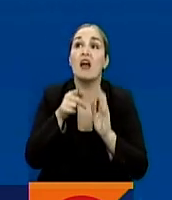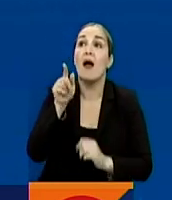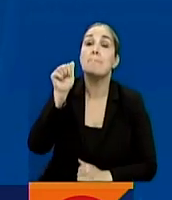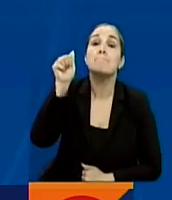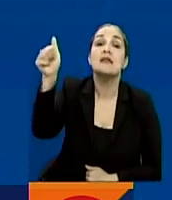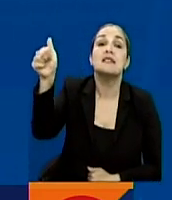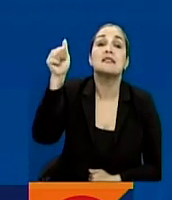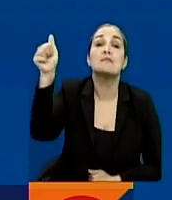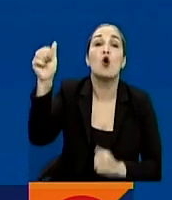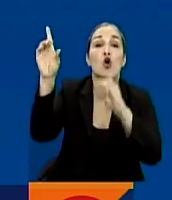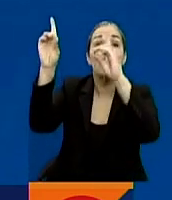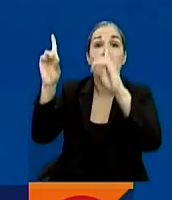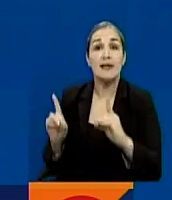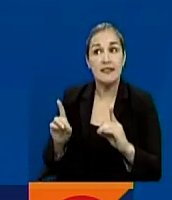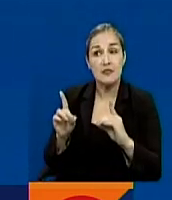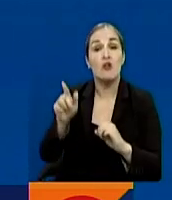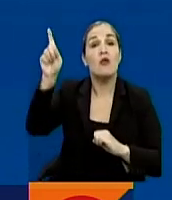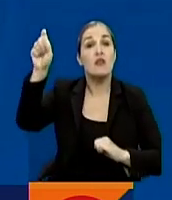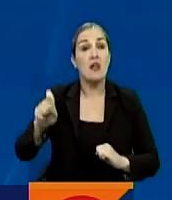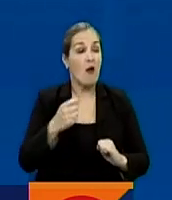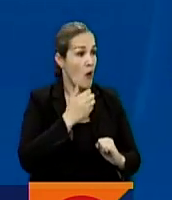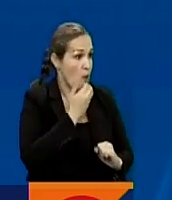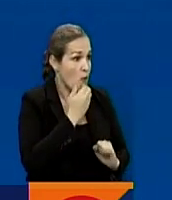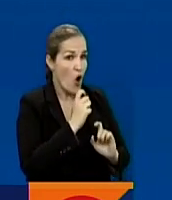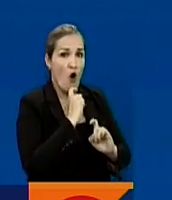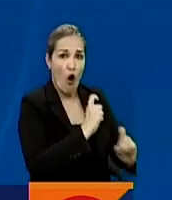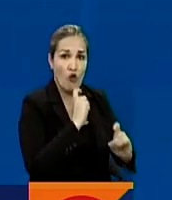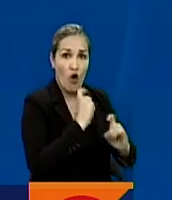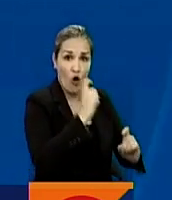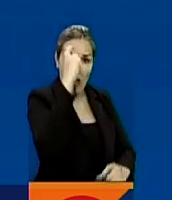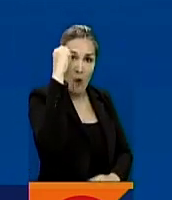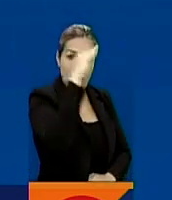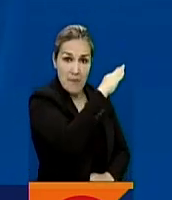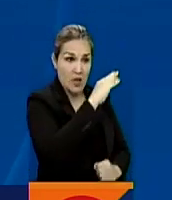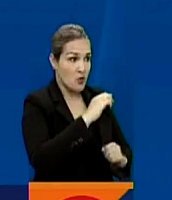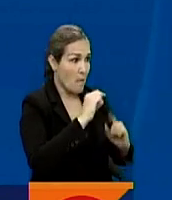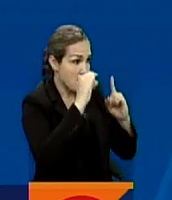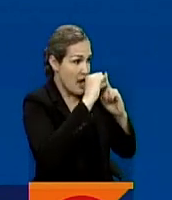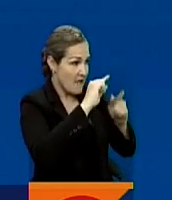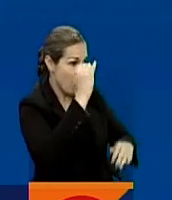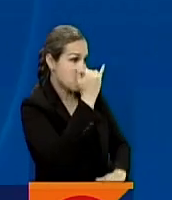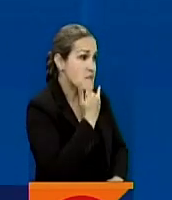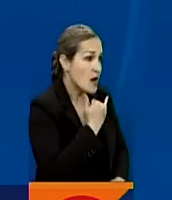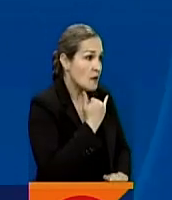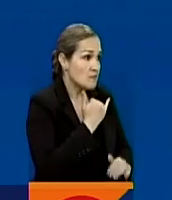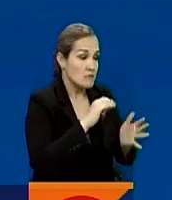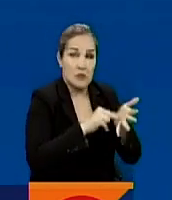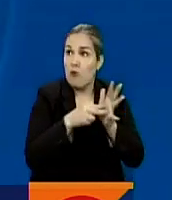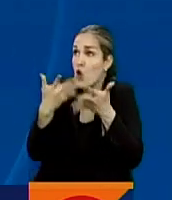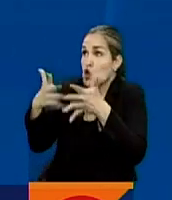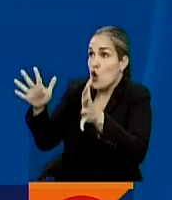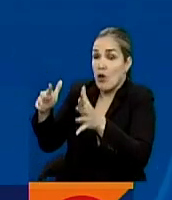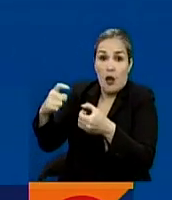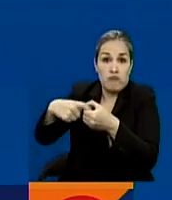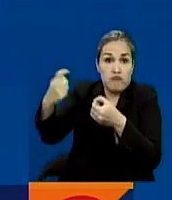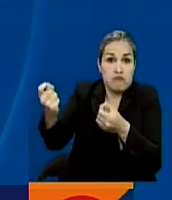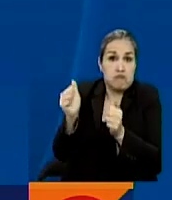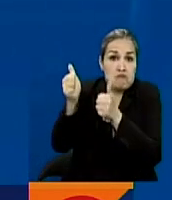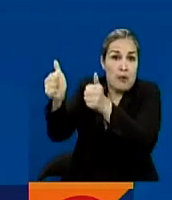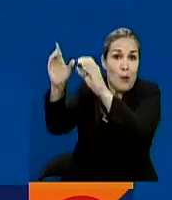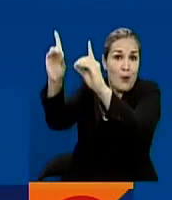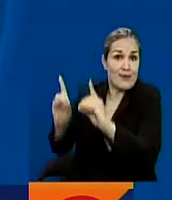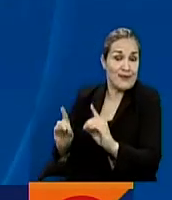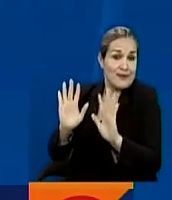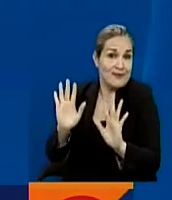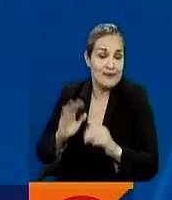indica que la cordura de las palabras y respeto al presidente Petro son obligatorias en las relaciones diplomáticas así debe ser